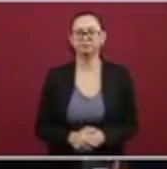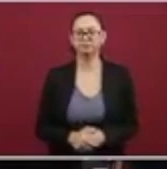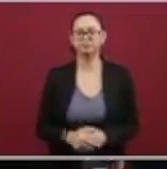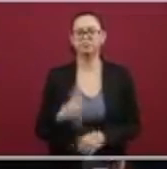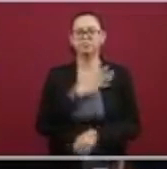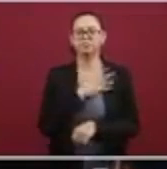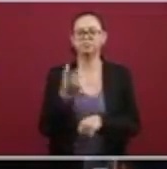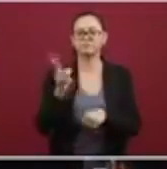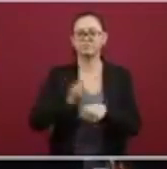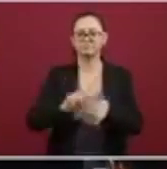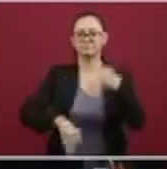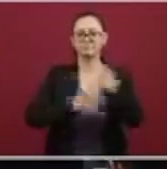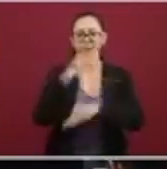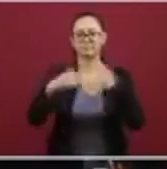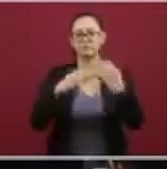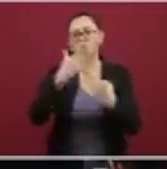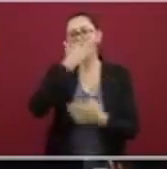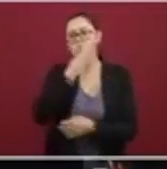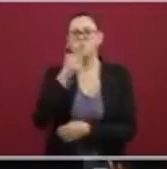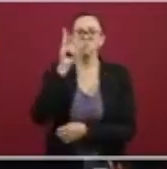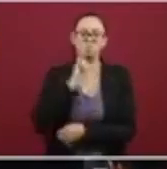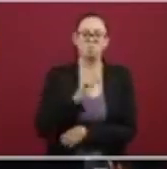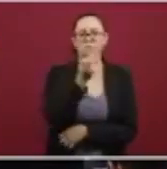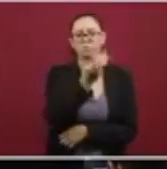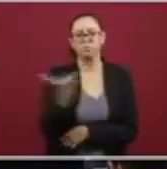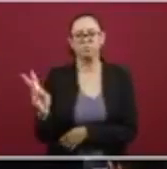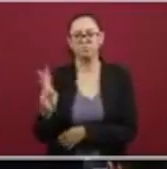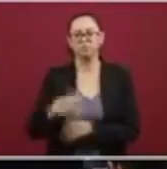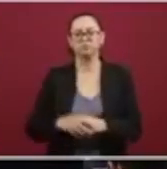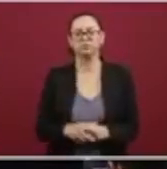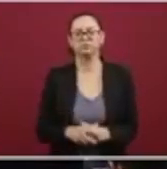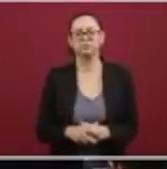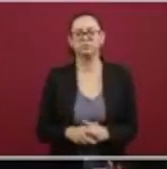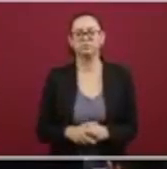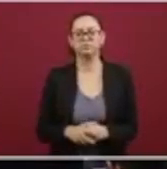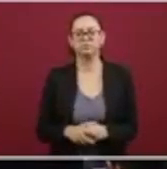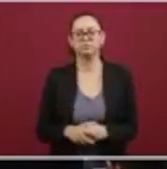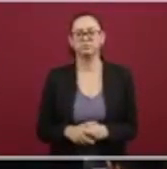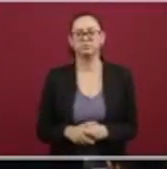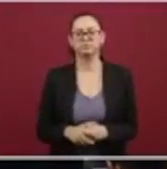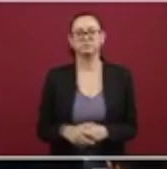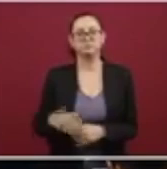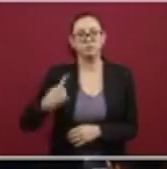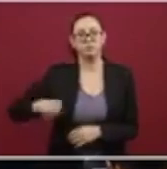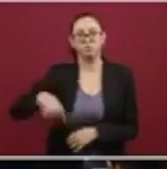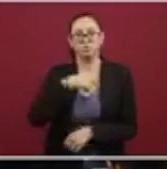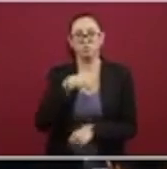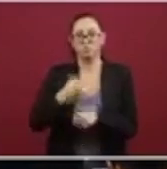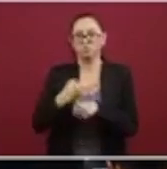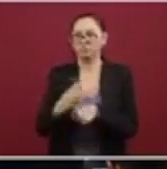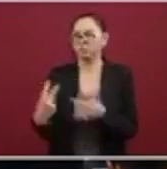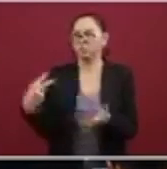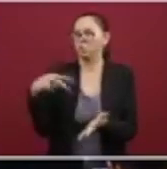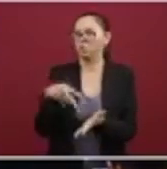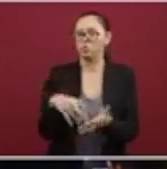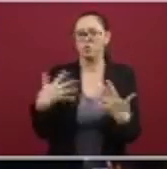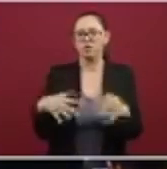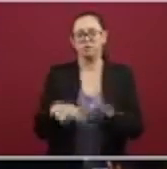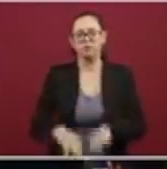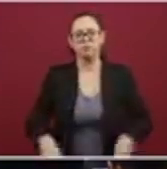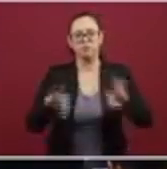Buenos días a todos, a todas. Es para nosotros muy importante estar en estos espacios. Mi nombre es María de la Luz